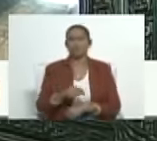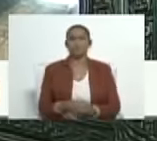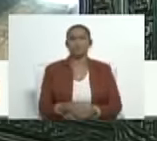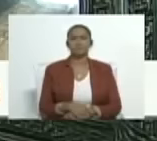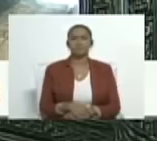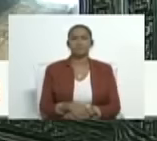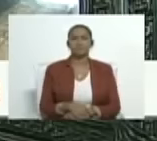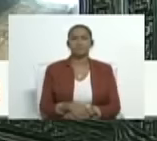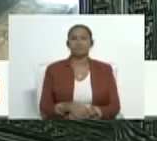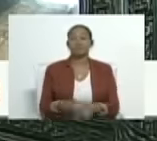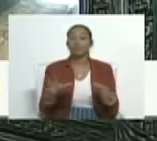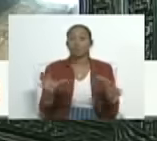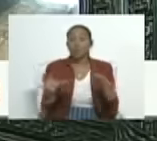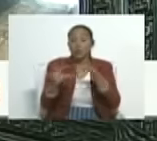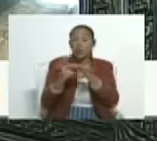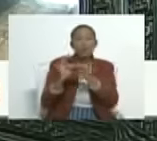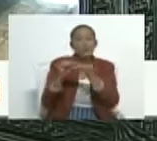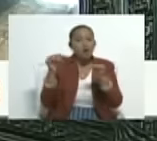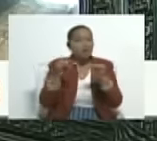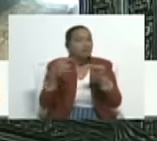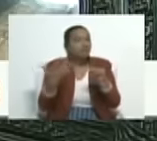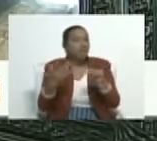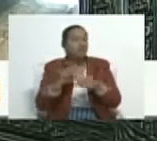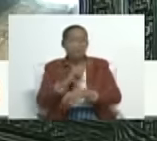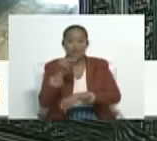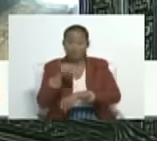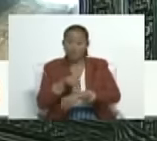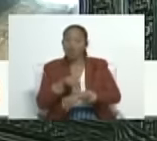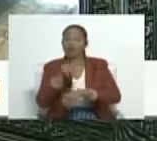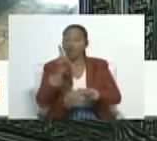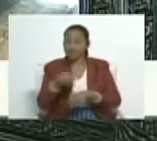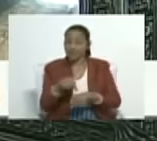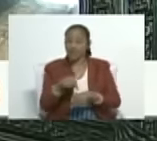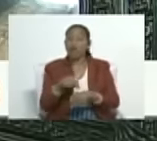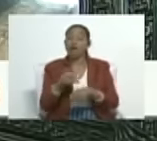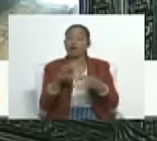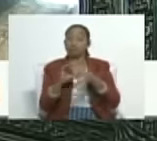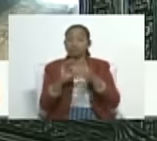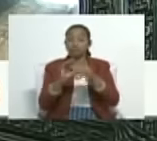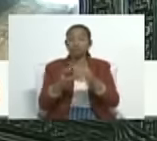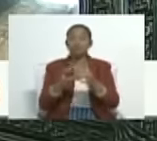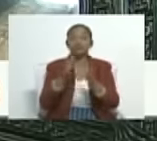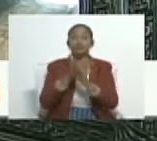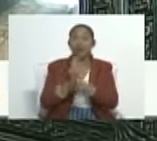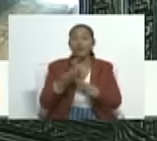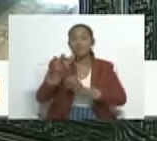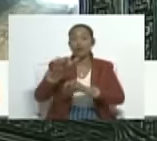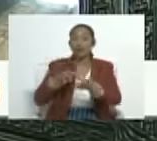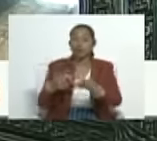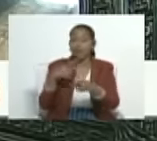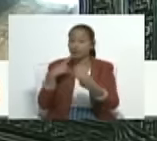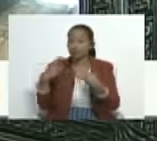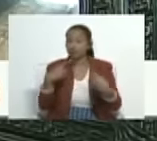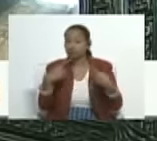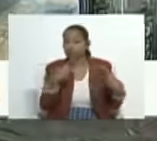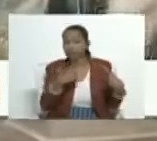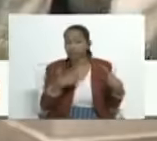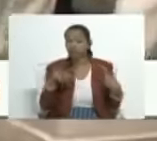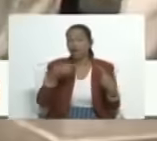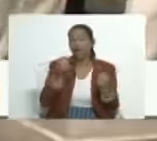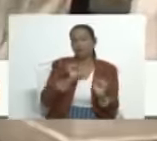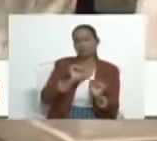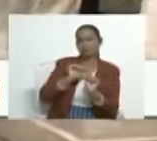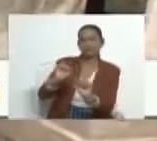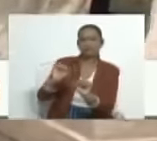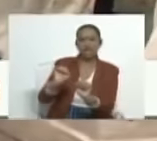Esa unión nacional también está expresada en un gran consenso, que es el rechazo a las